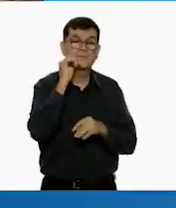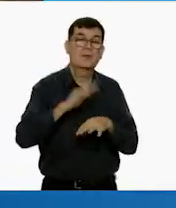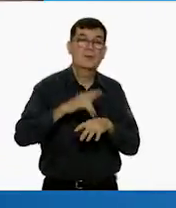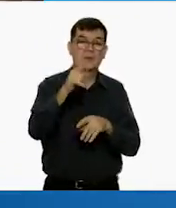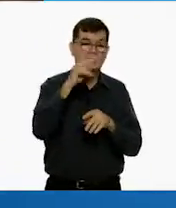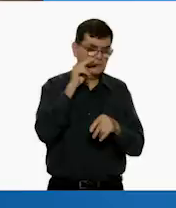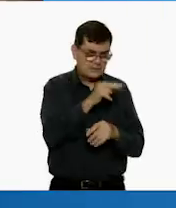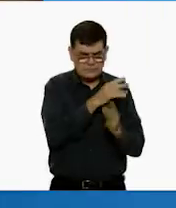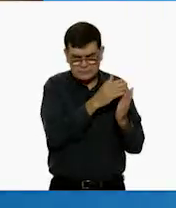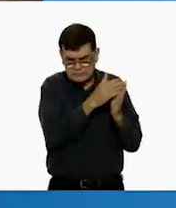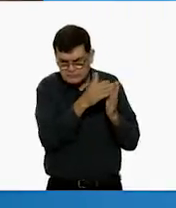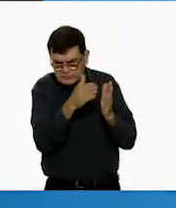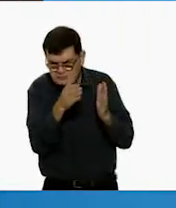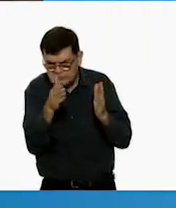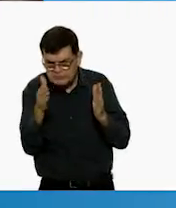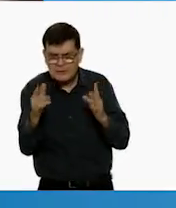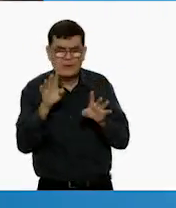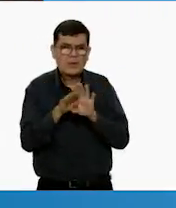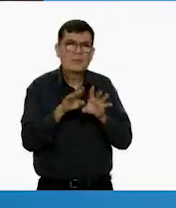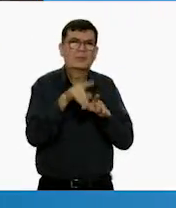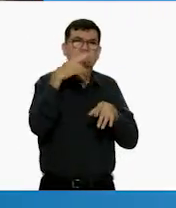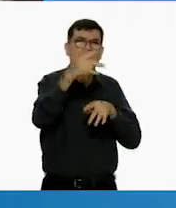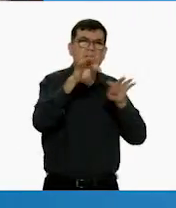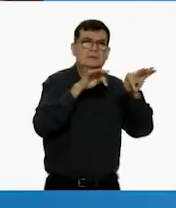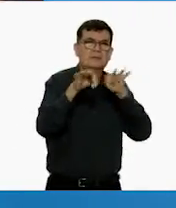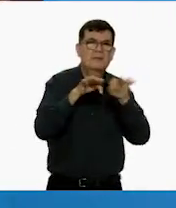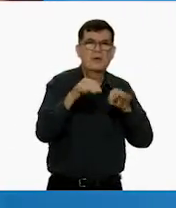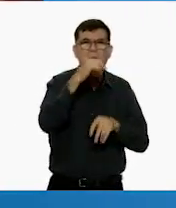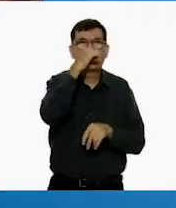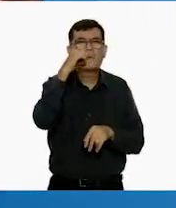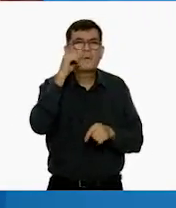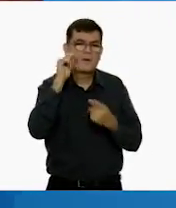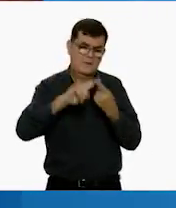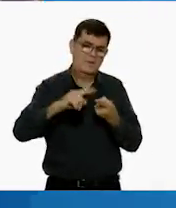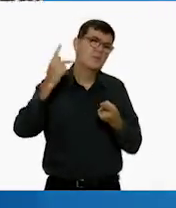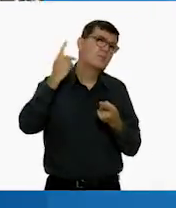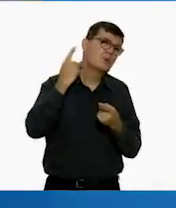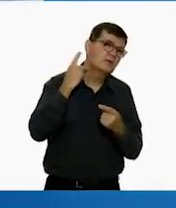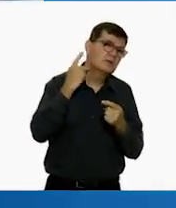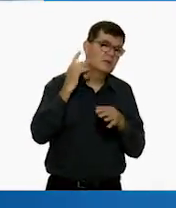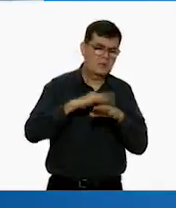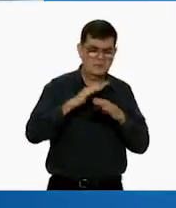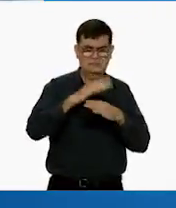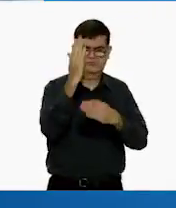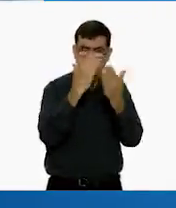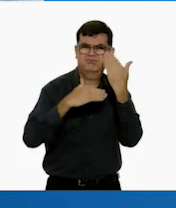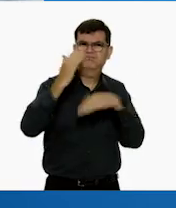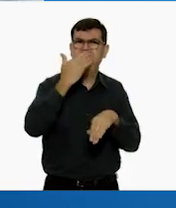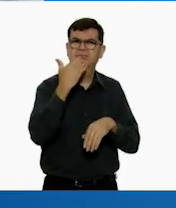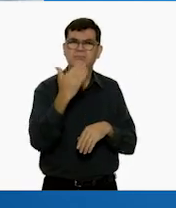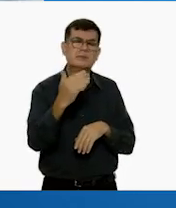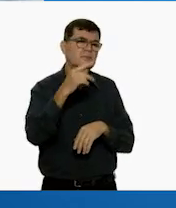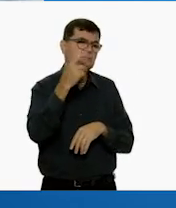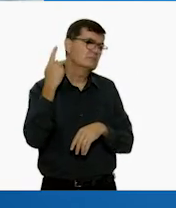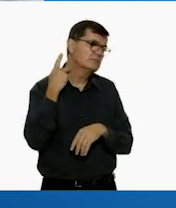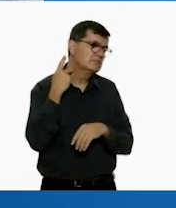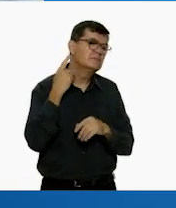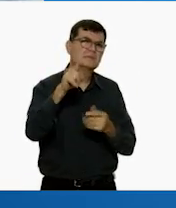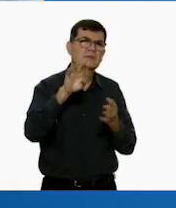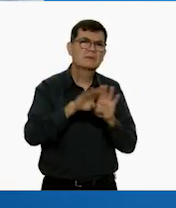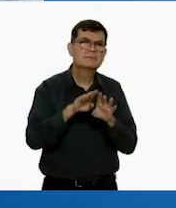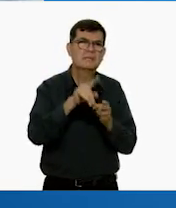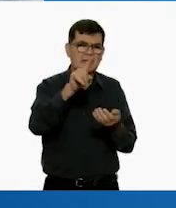siglo puede ver en el desenvolvimiento de Juárez como político, en el crecimiento de Juárez como político, puede ver la